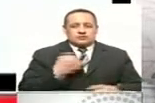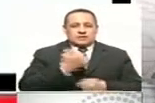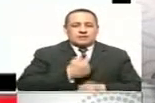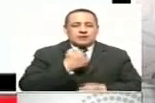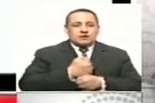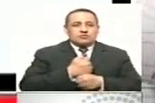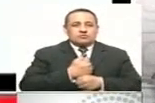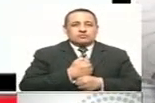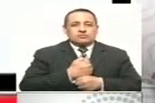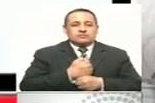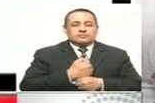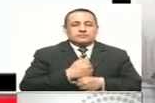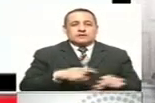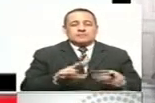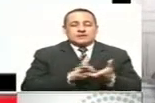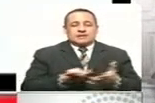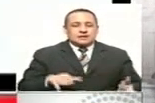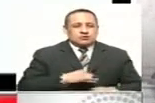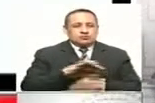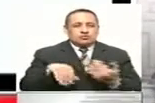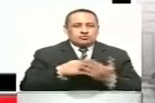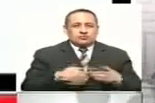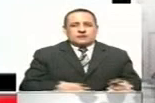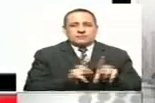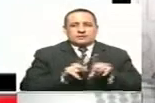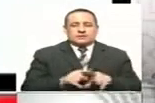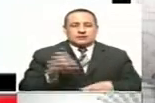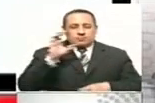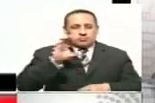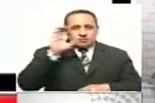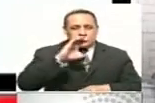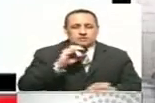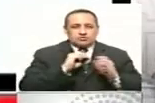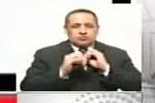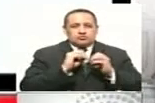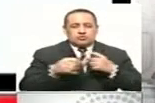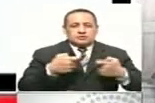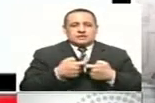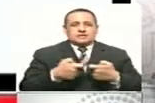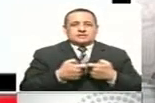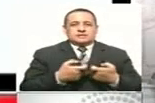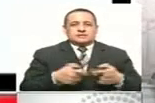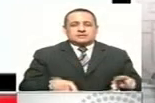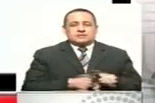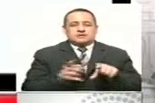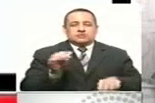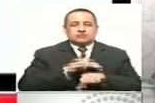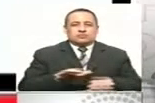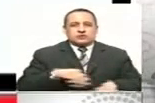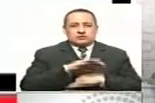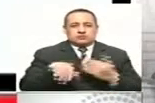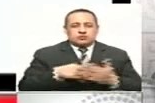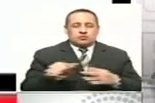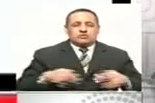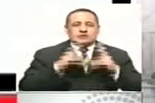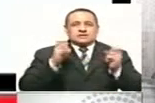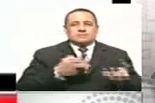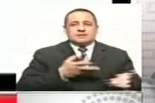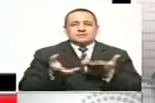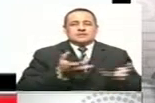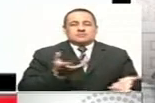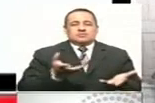y que todo además se encuentre digitalizado, sobre todo en tema de